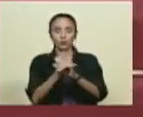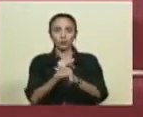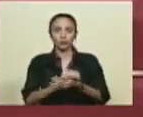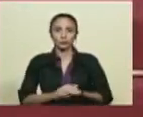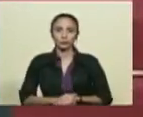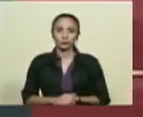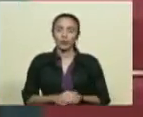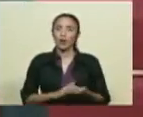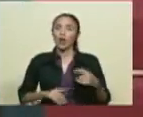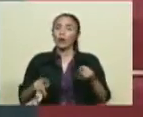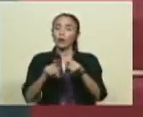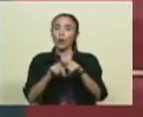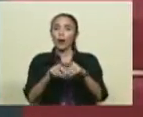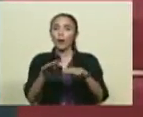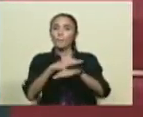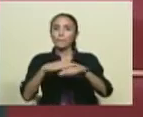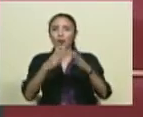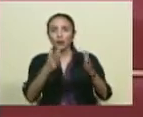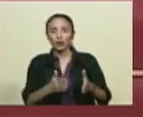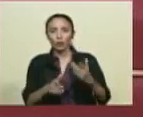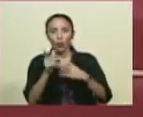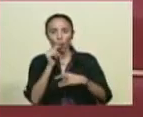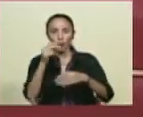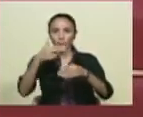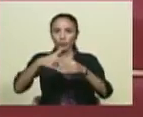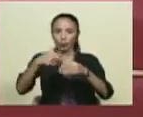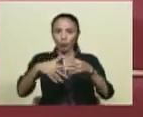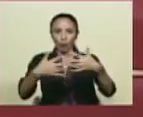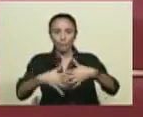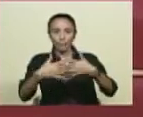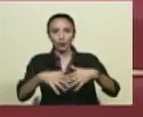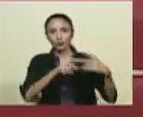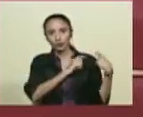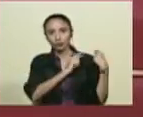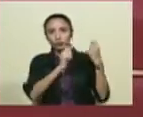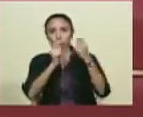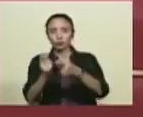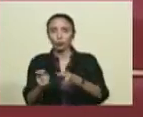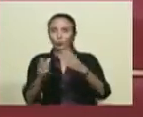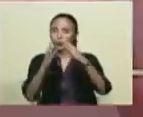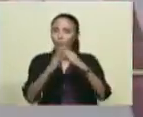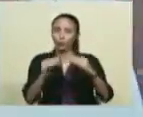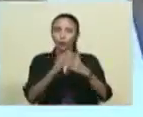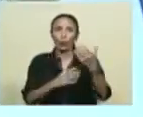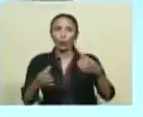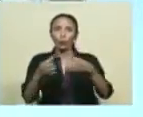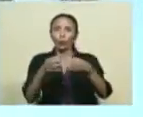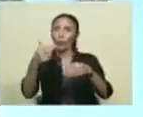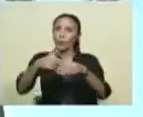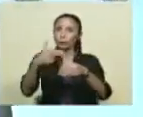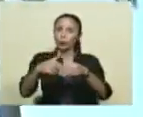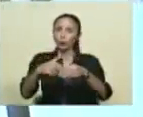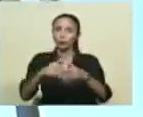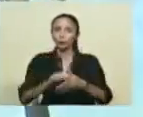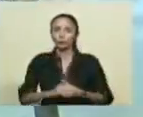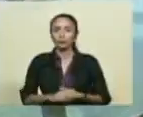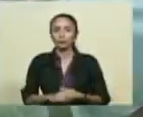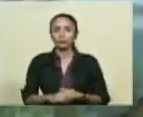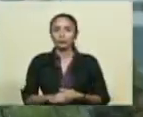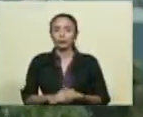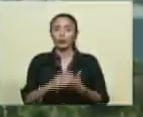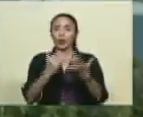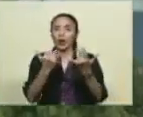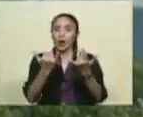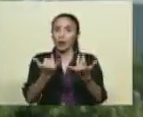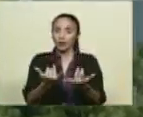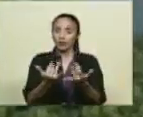al ministro para el petróleo, Manuel Quevedo, para que trabaje con la Secretaría General de la OPEP. Y de inmediato el jefe de